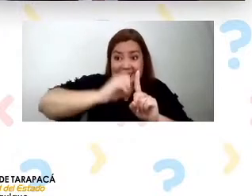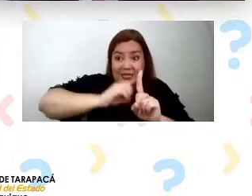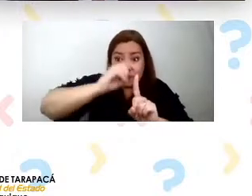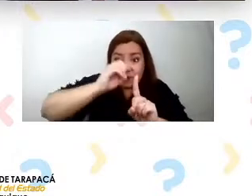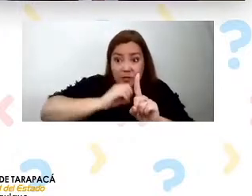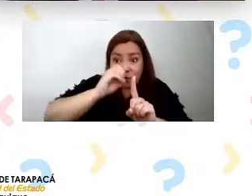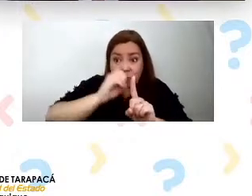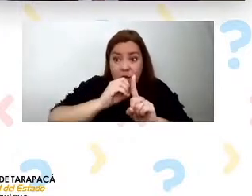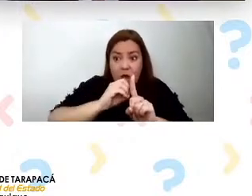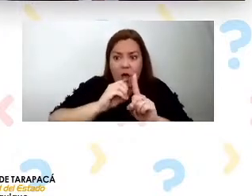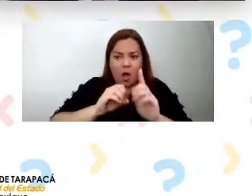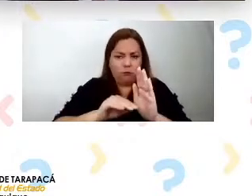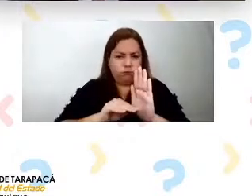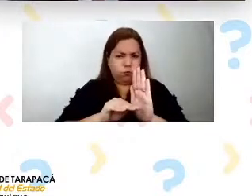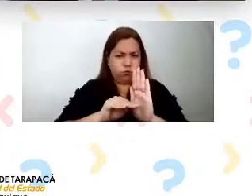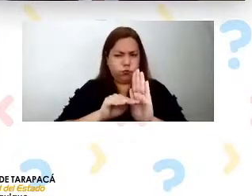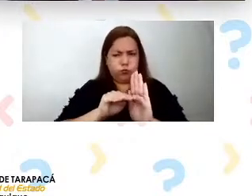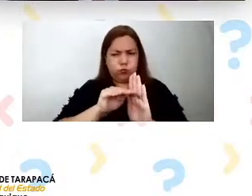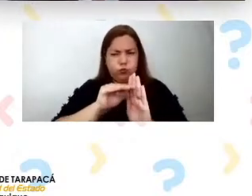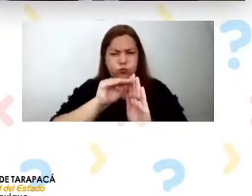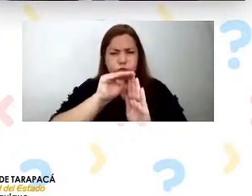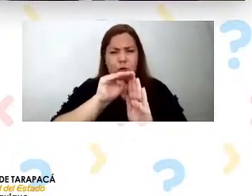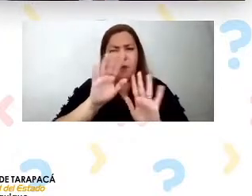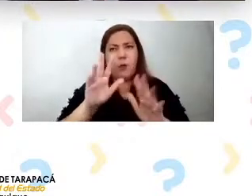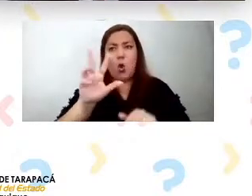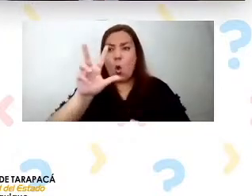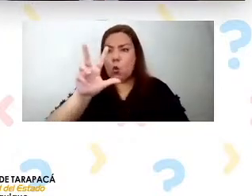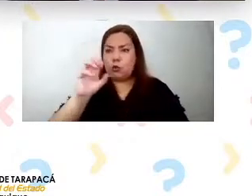tierra alcanza prácticamente los 80 grados.